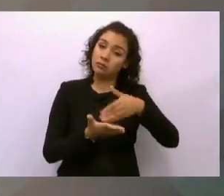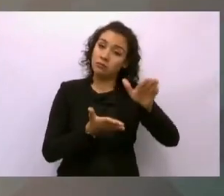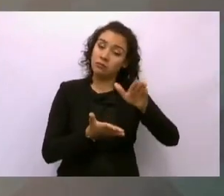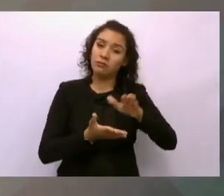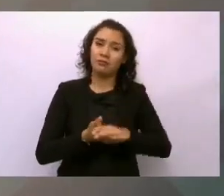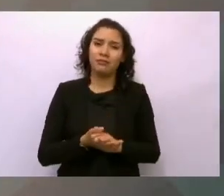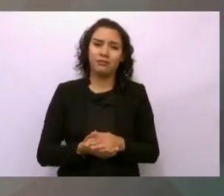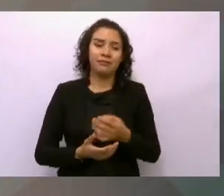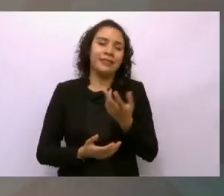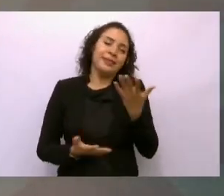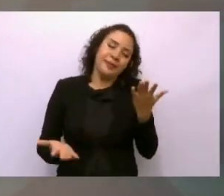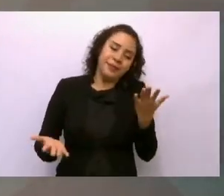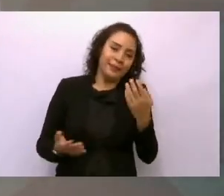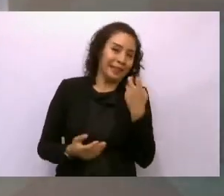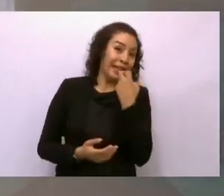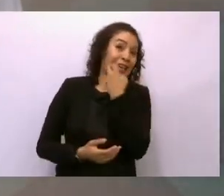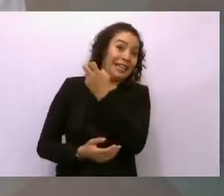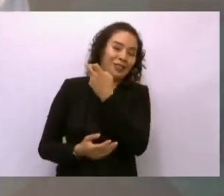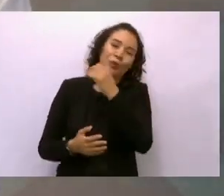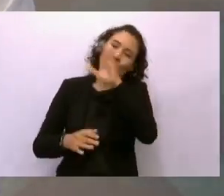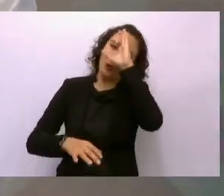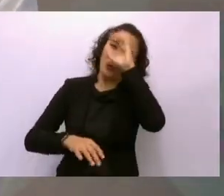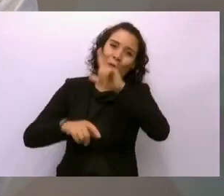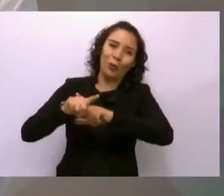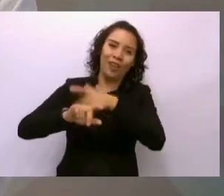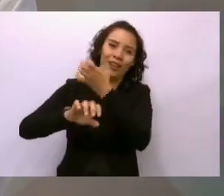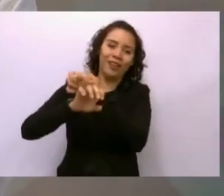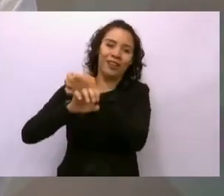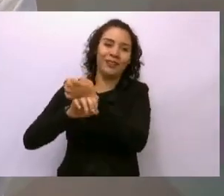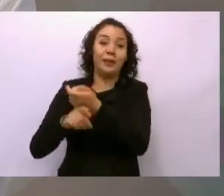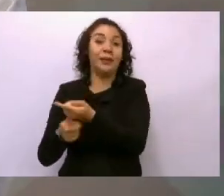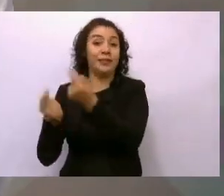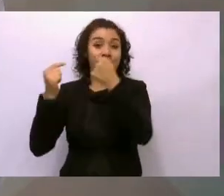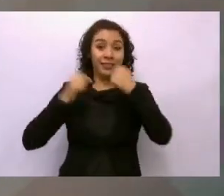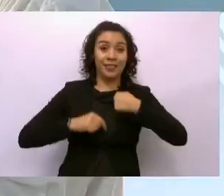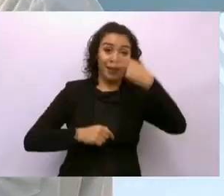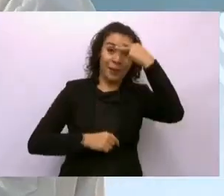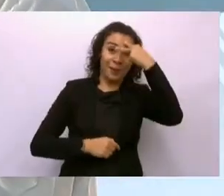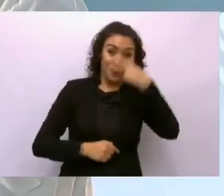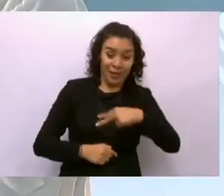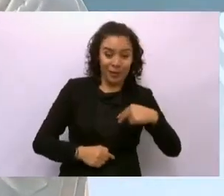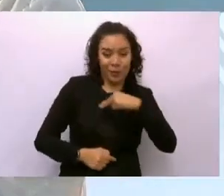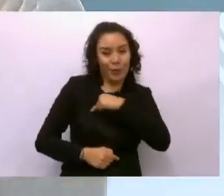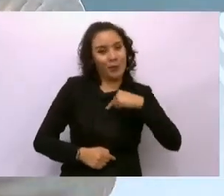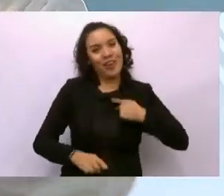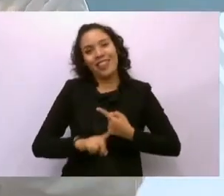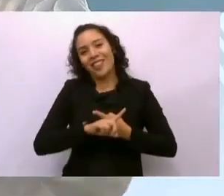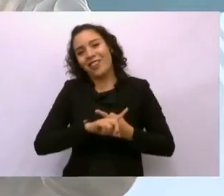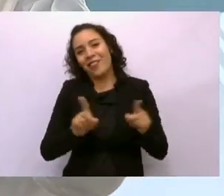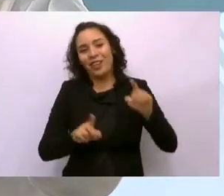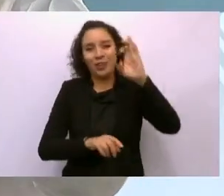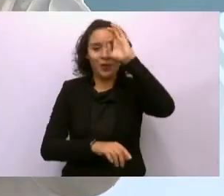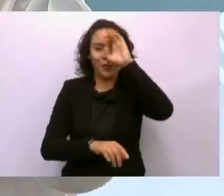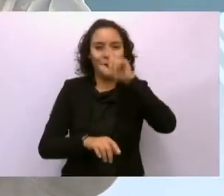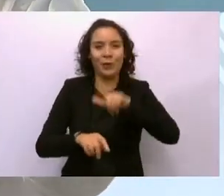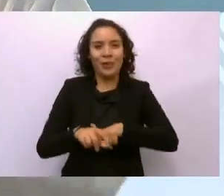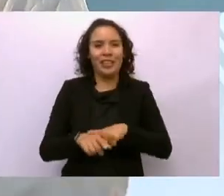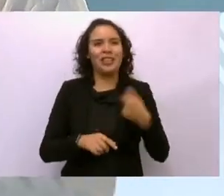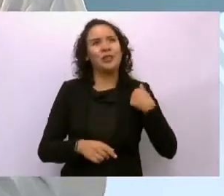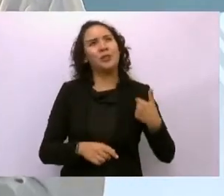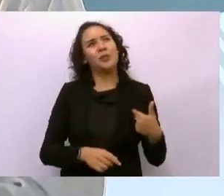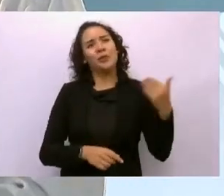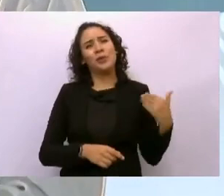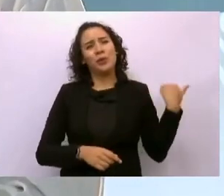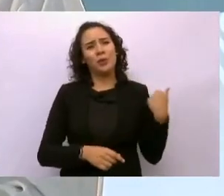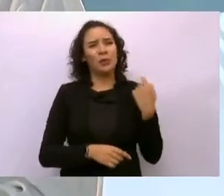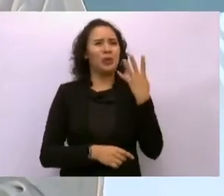Para la idiosincrasia nuestra eso no encaja. Acabo de leer hace 4 o 5